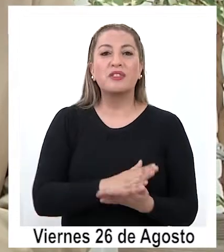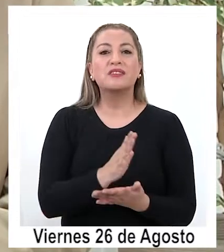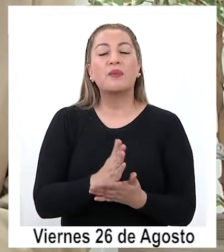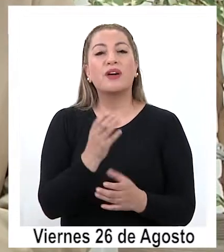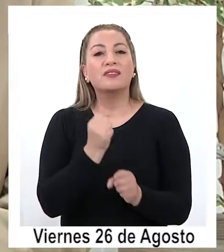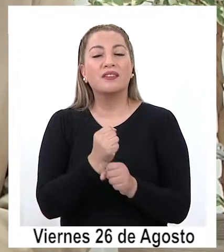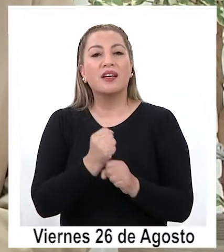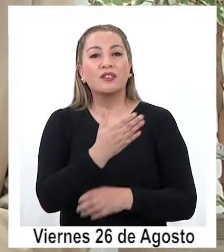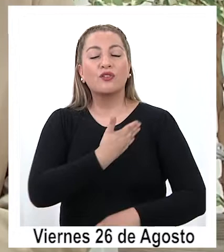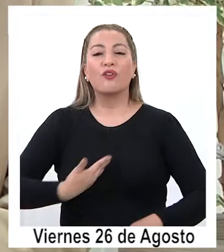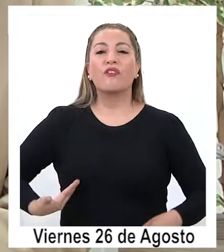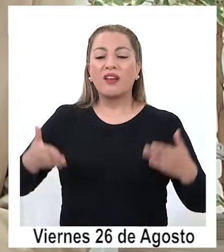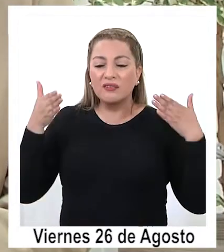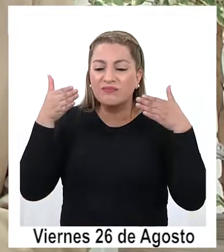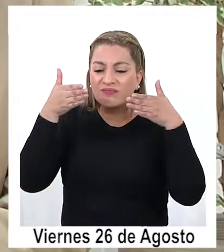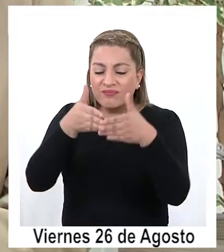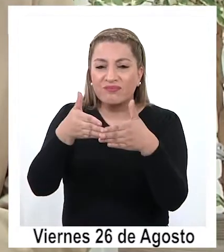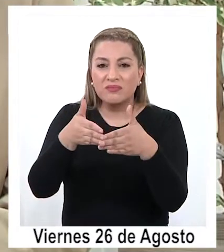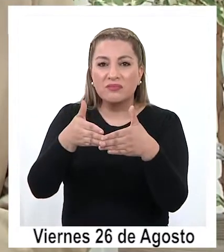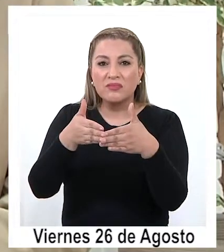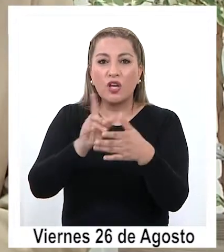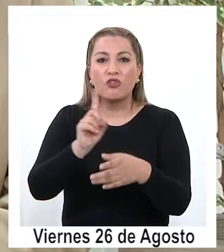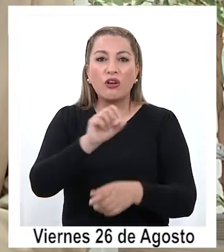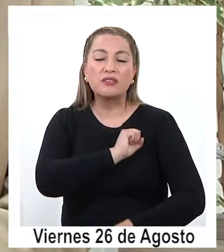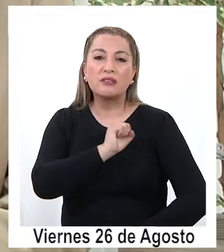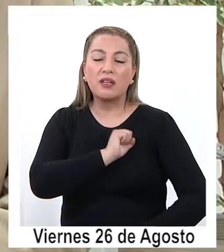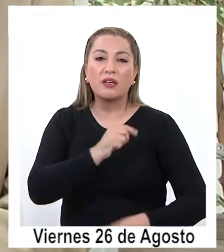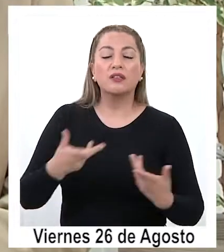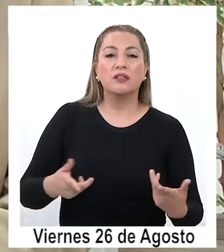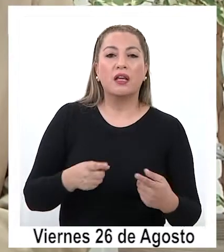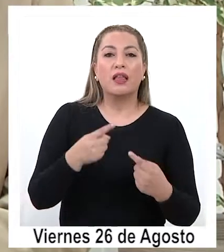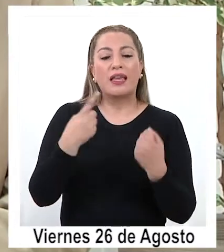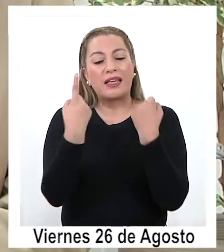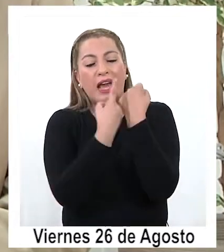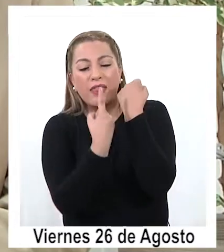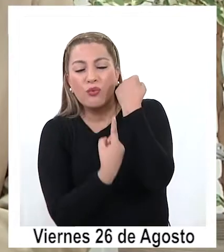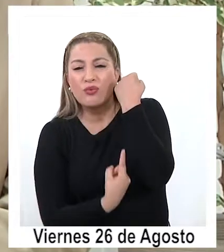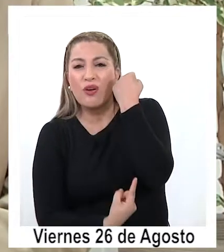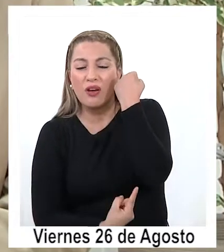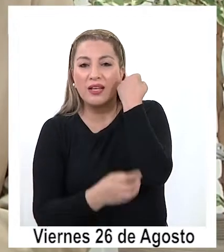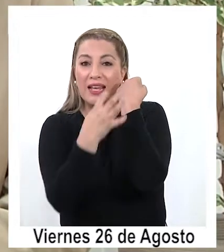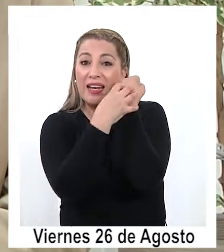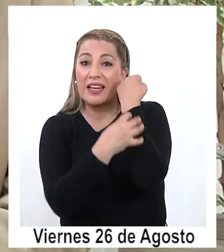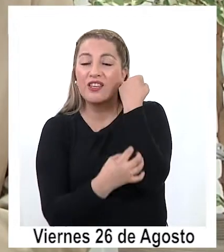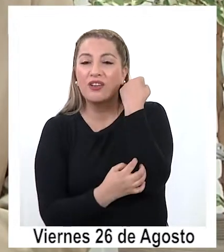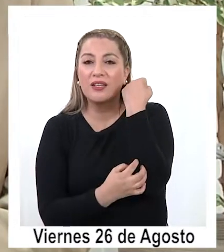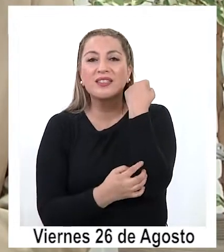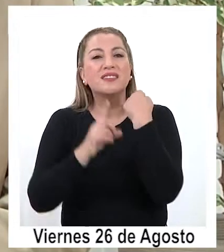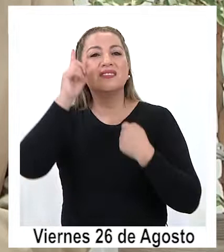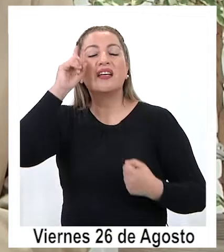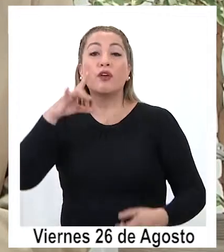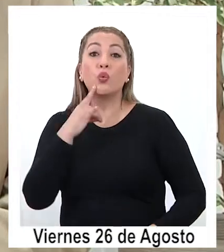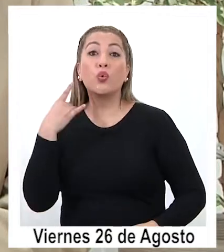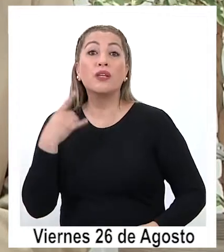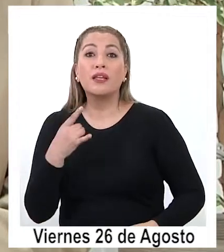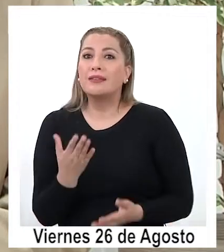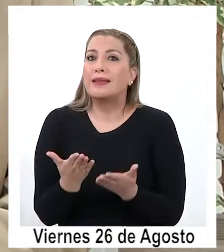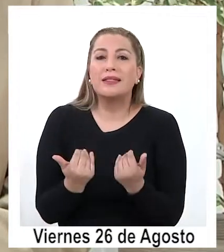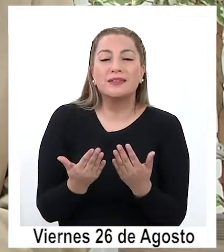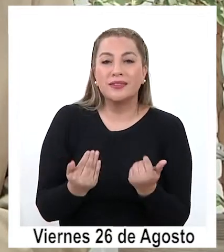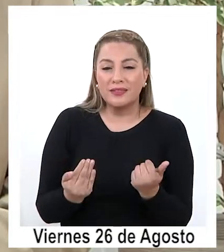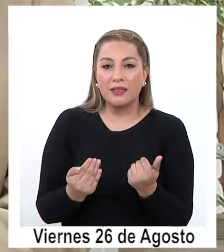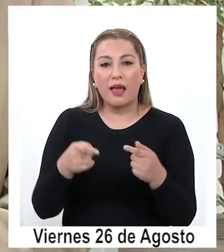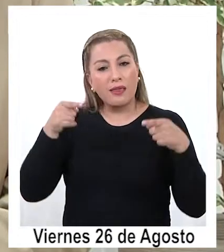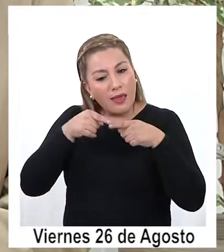gobierno con un foco descentralizado que cada una de las regiones reconozca sus necesidades más urgentes y ponga ahí